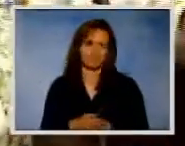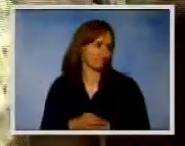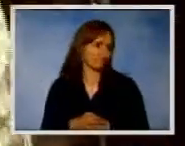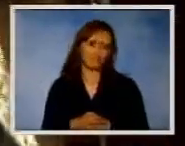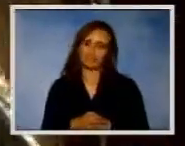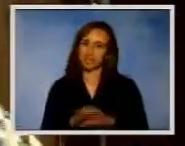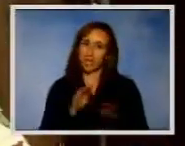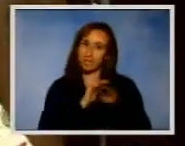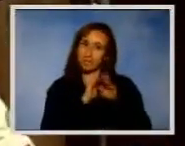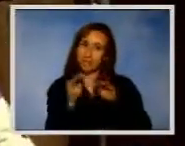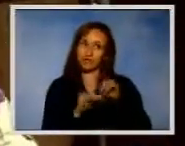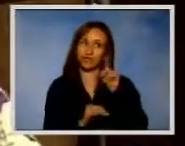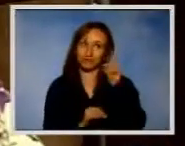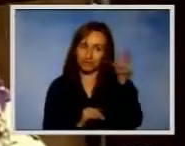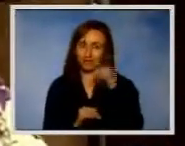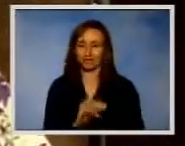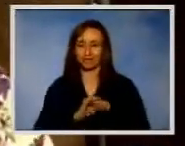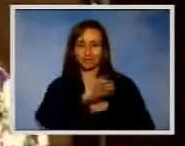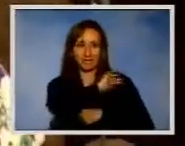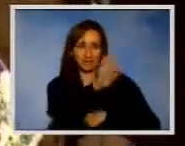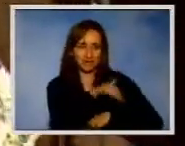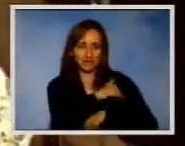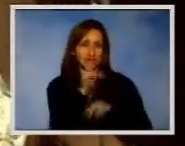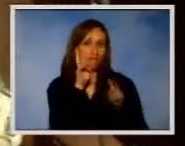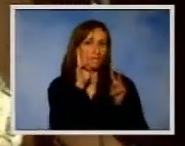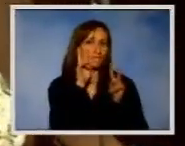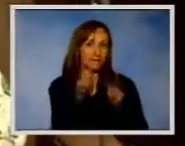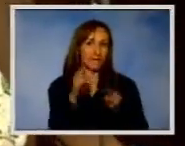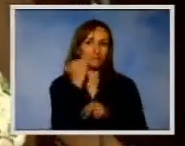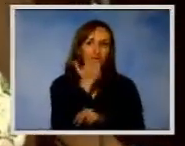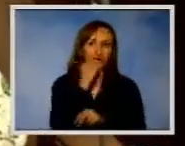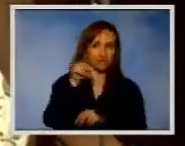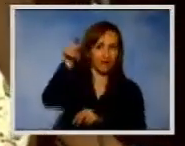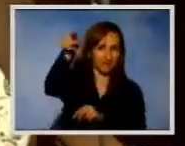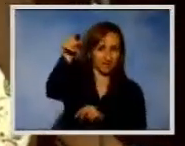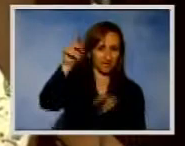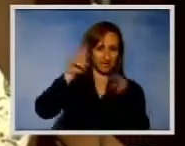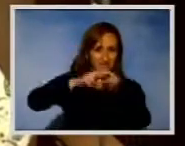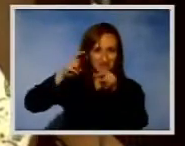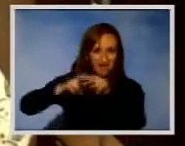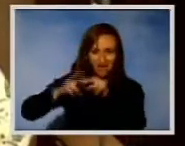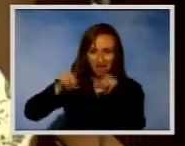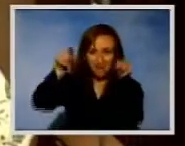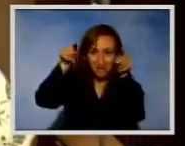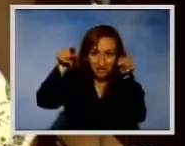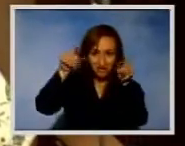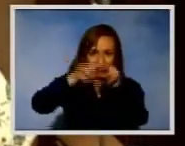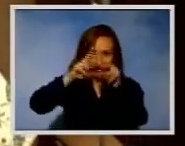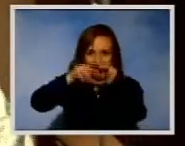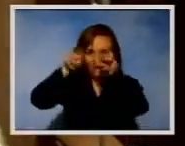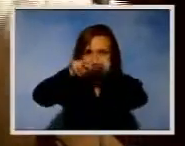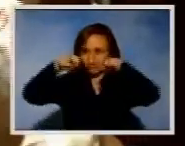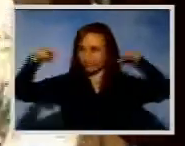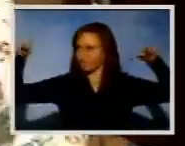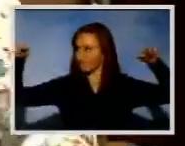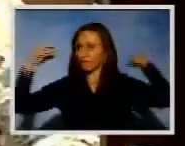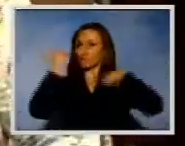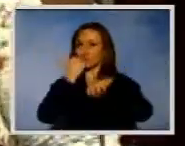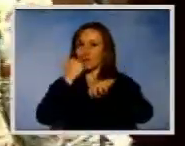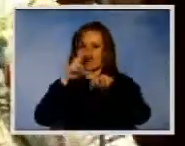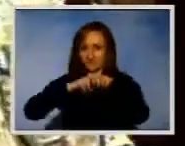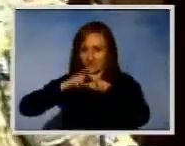usted mire allá al frente a esas mujeres que están atrás en la barra, en la baranda. Ellas son madres